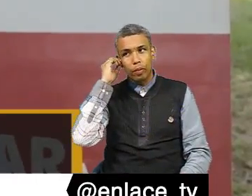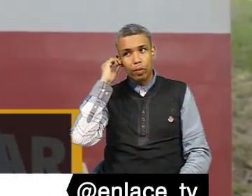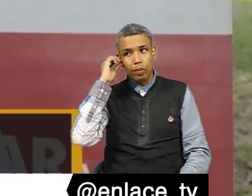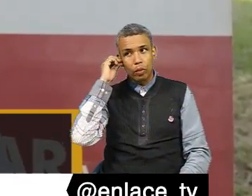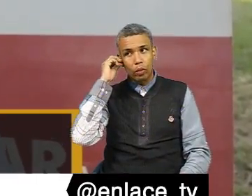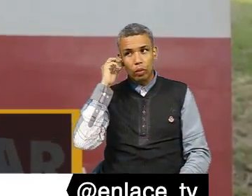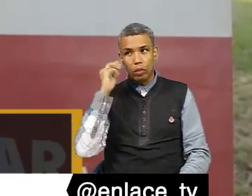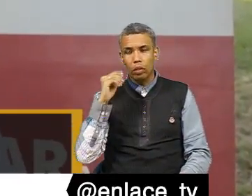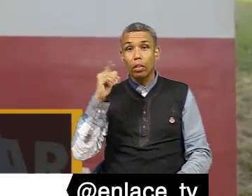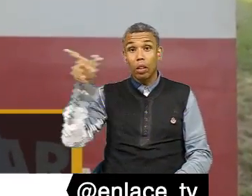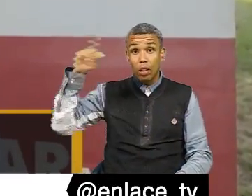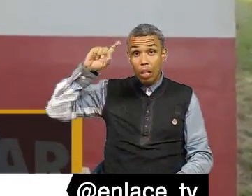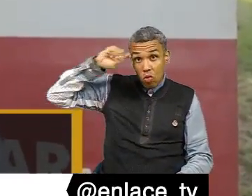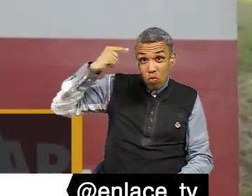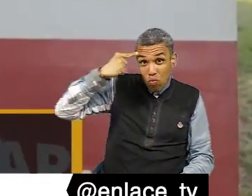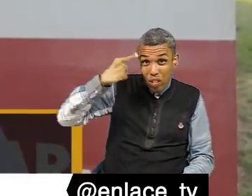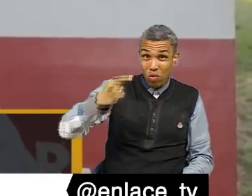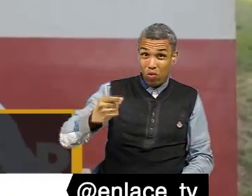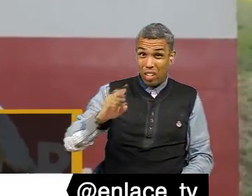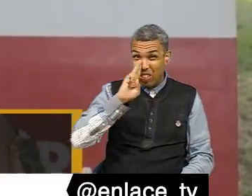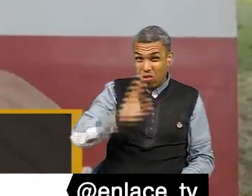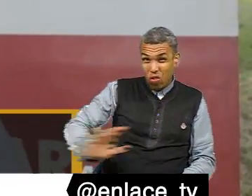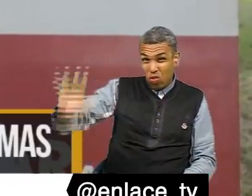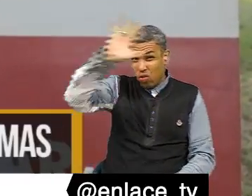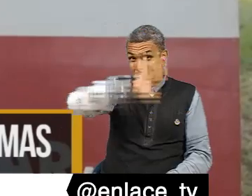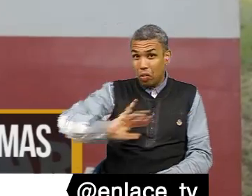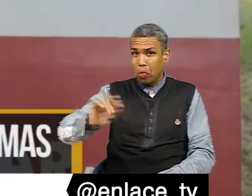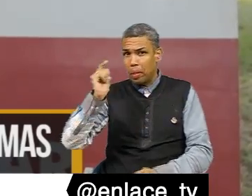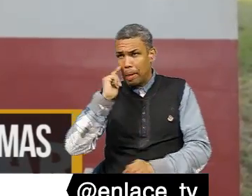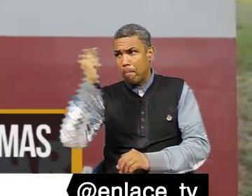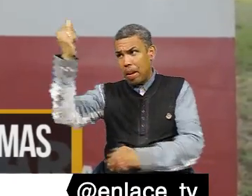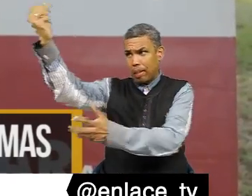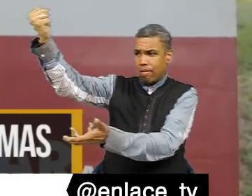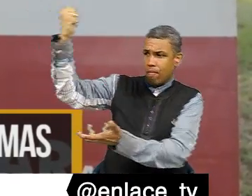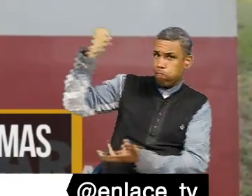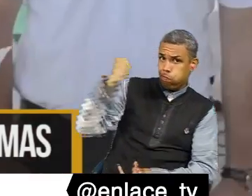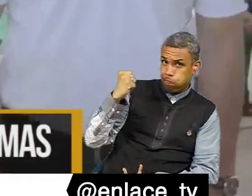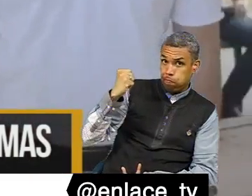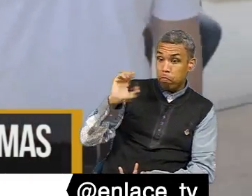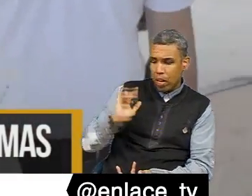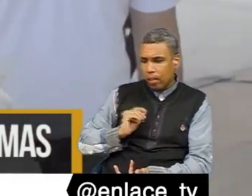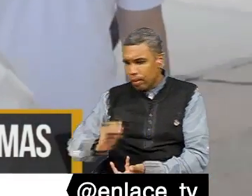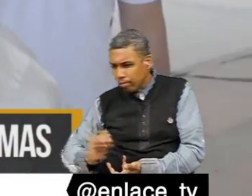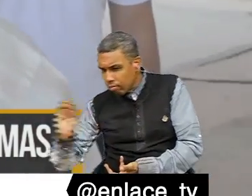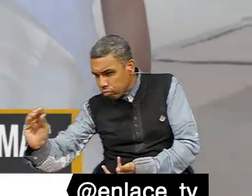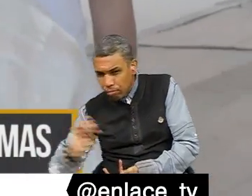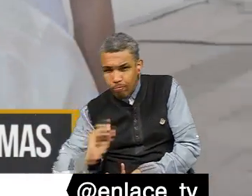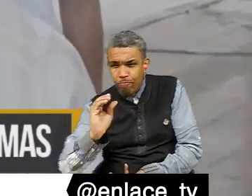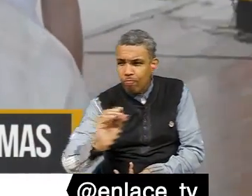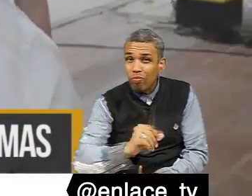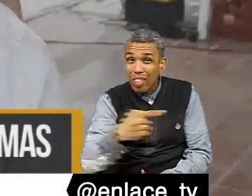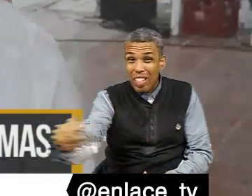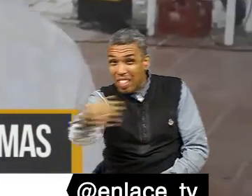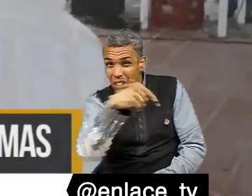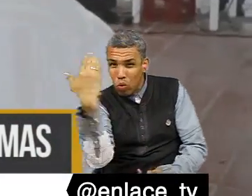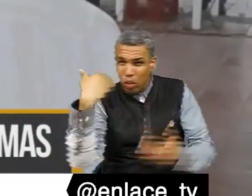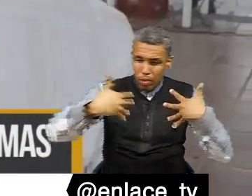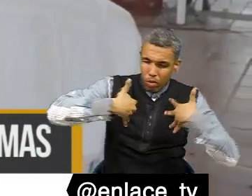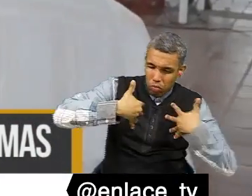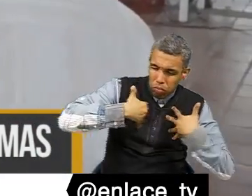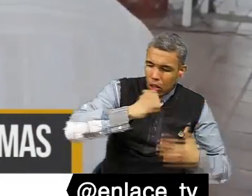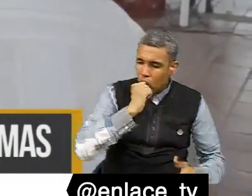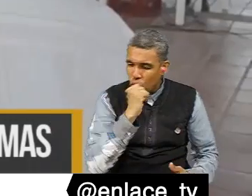que da el gobierno nacional, los usen para realmente beneficios que generen una utilidad a largo plazo, ¿sí?